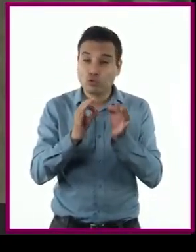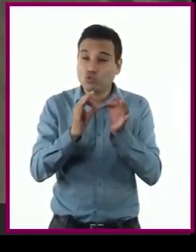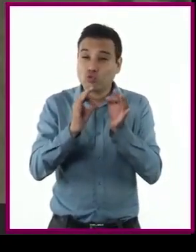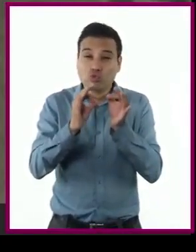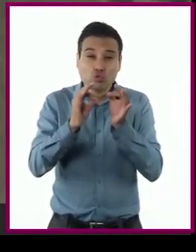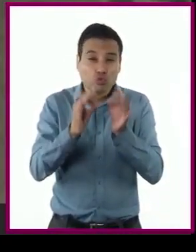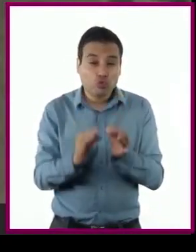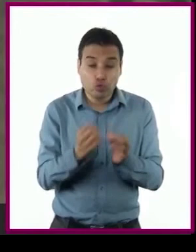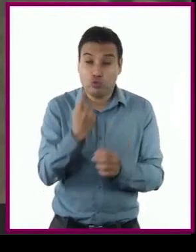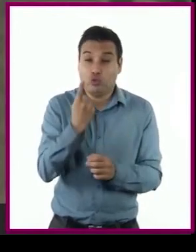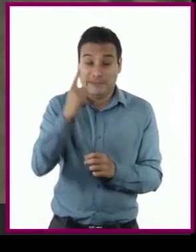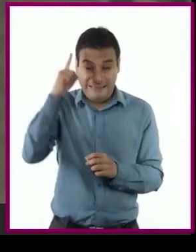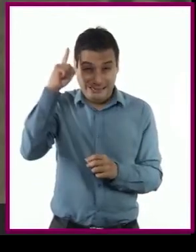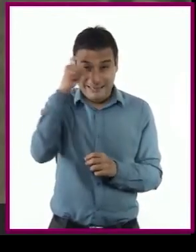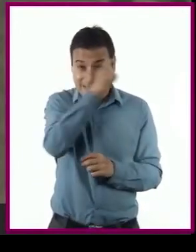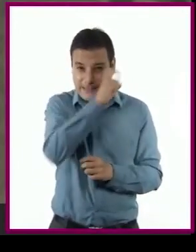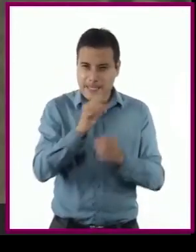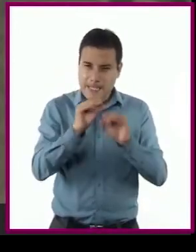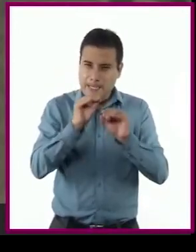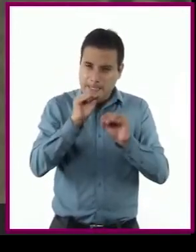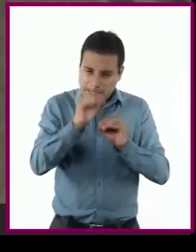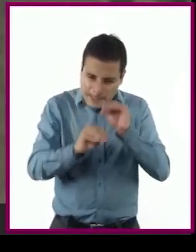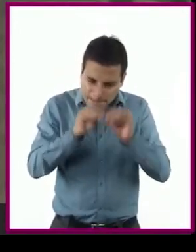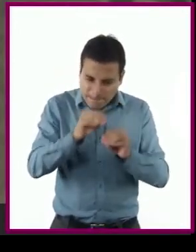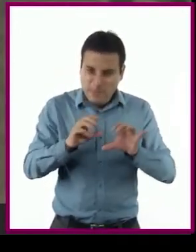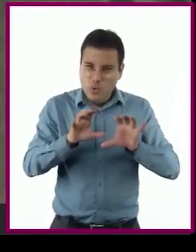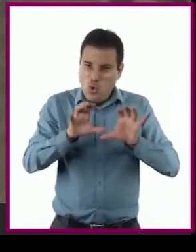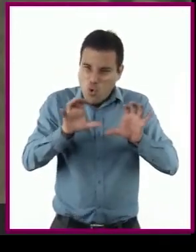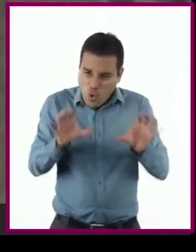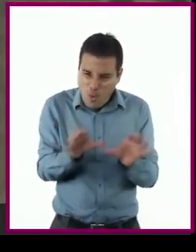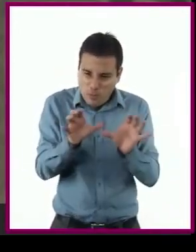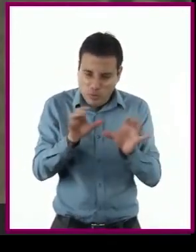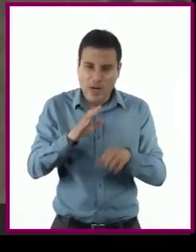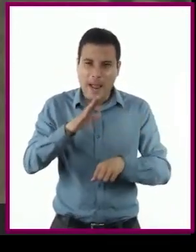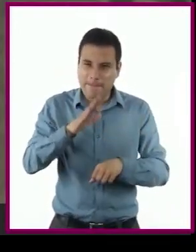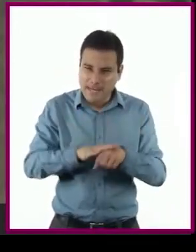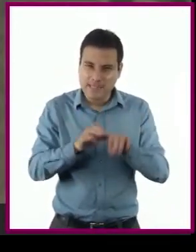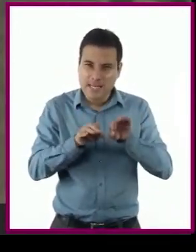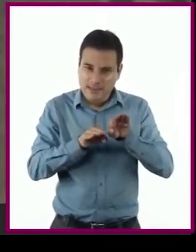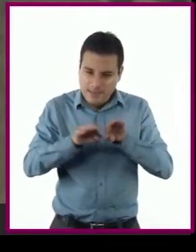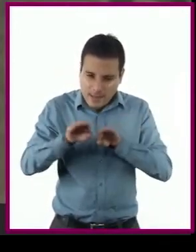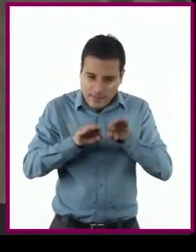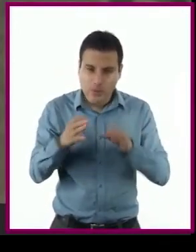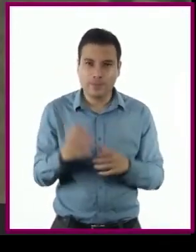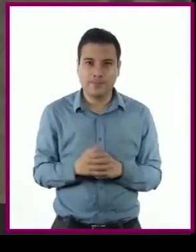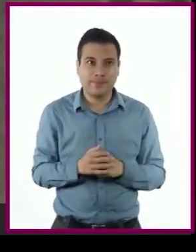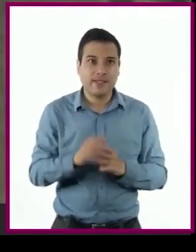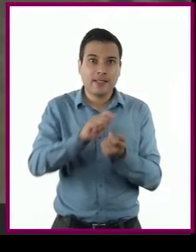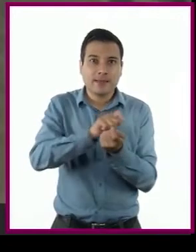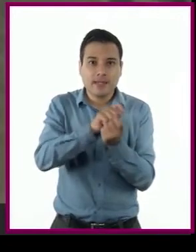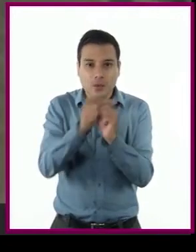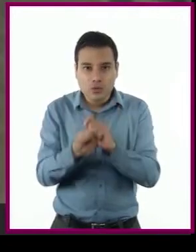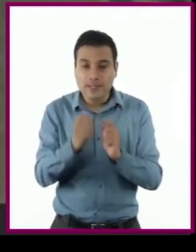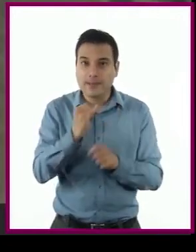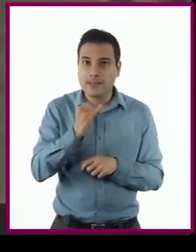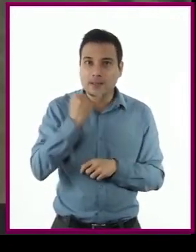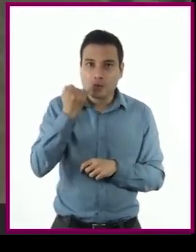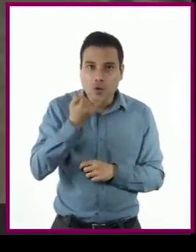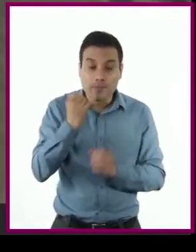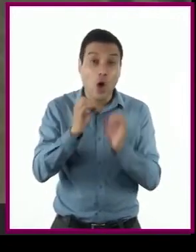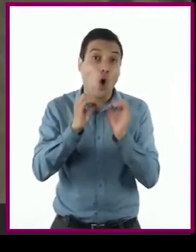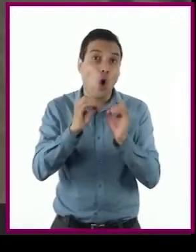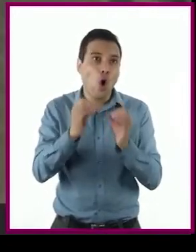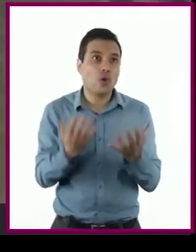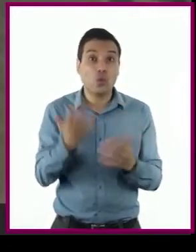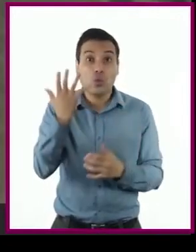una computadora capaz de hacer tareas más complejas como traducir un texto o, why not,